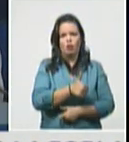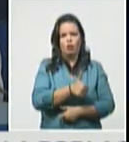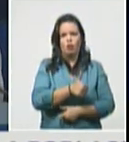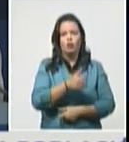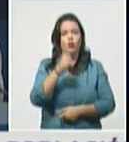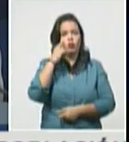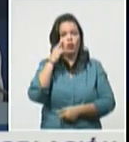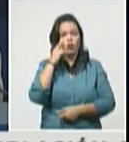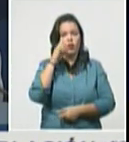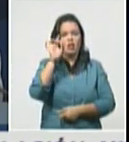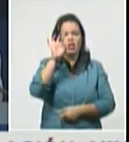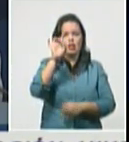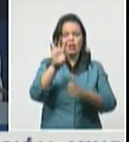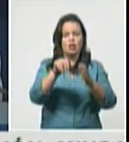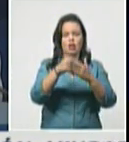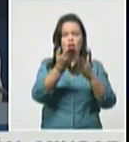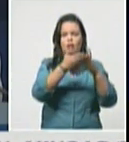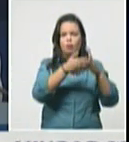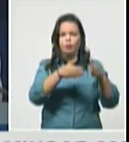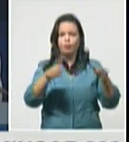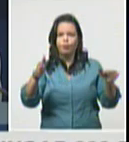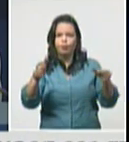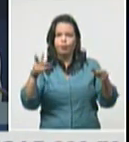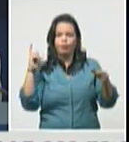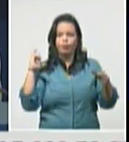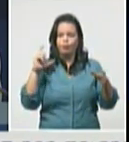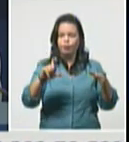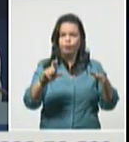días, este porciento se incrementa a